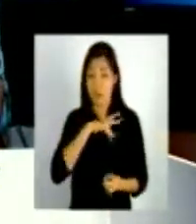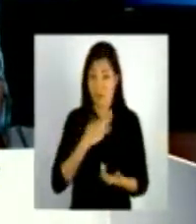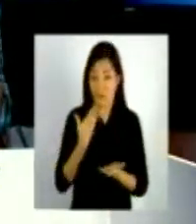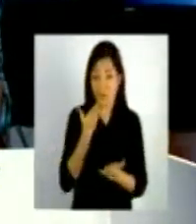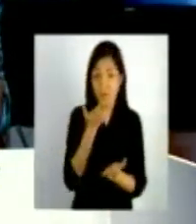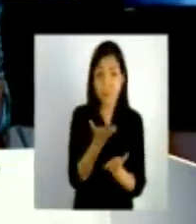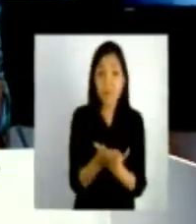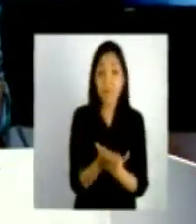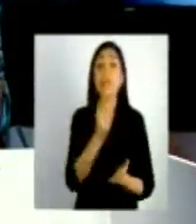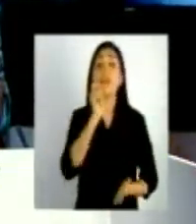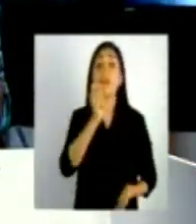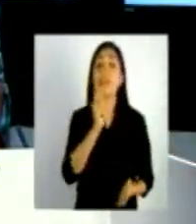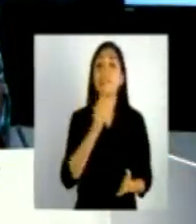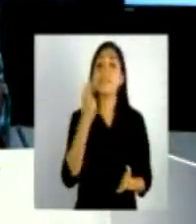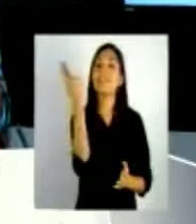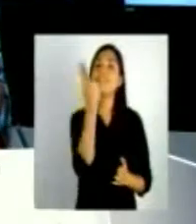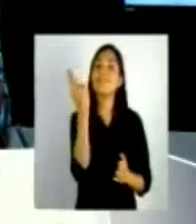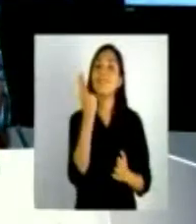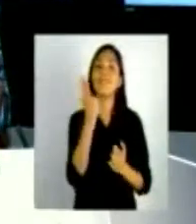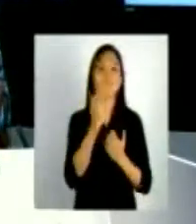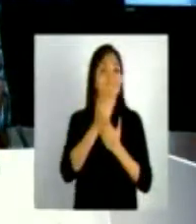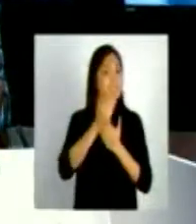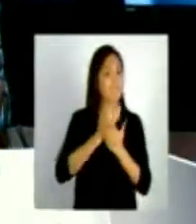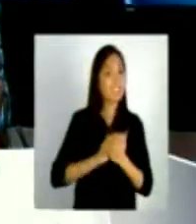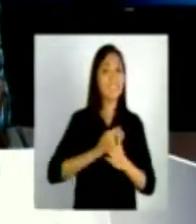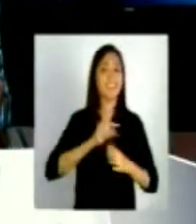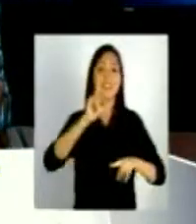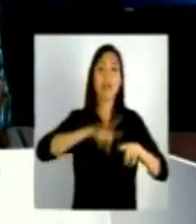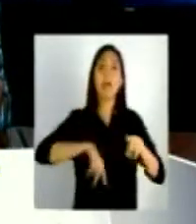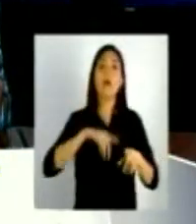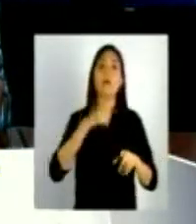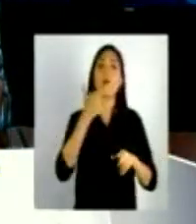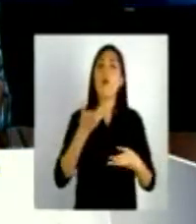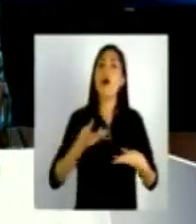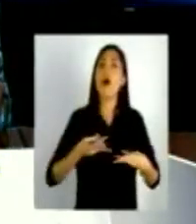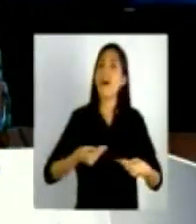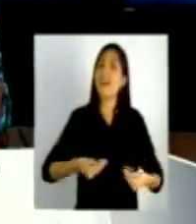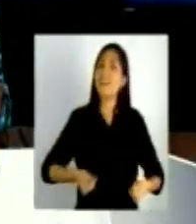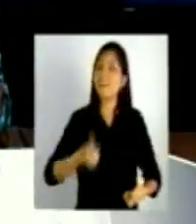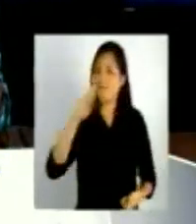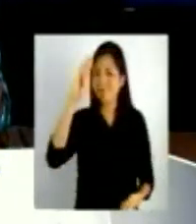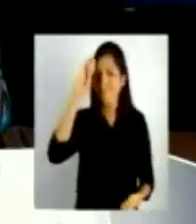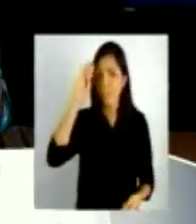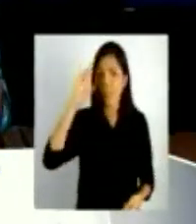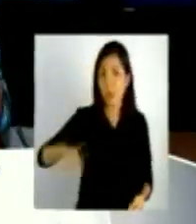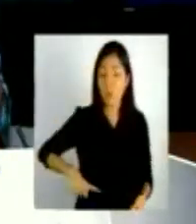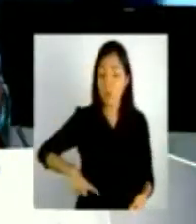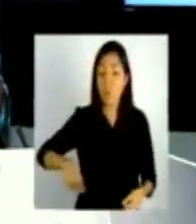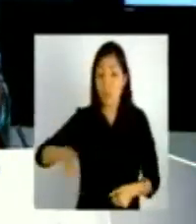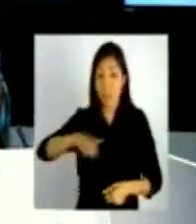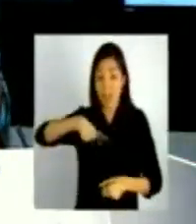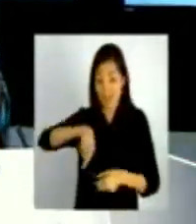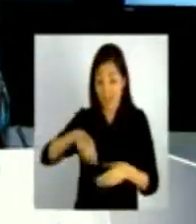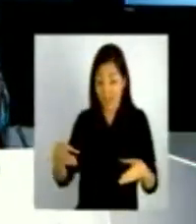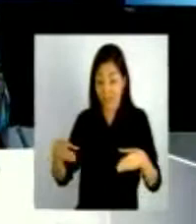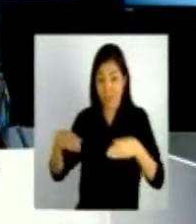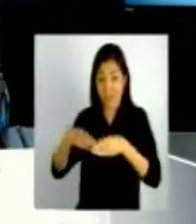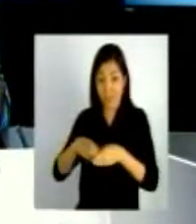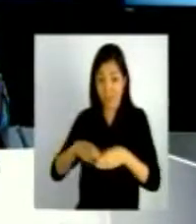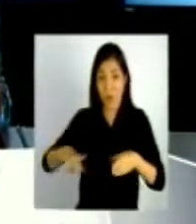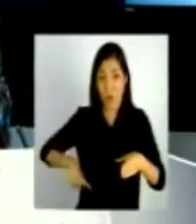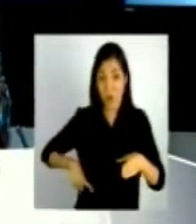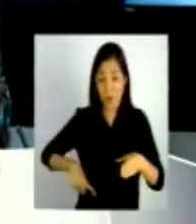ver con la reducción del gasto público, que el gabinete sea un gabinete austero, que sea un gobierno